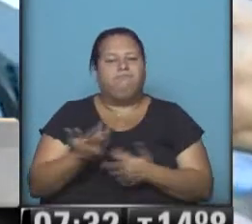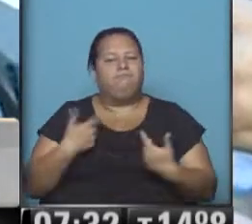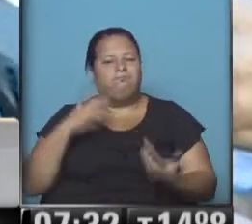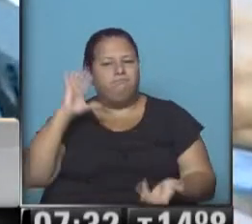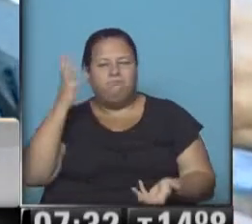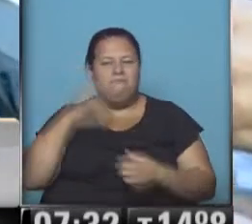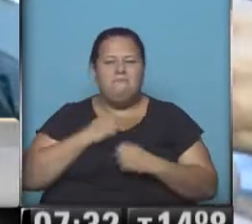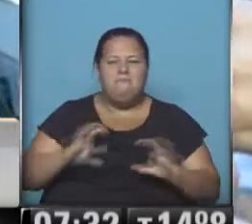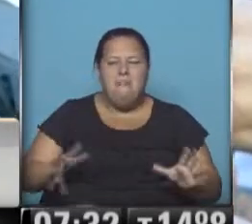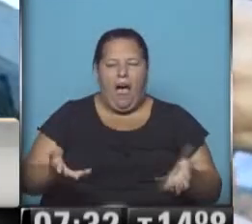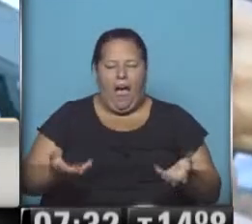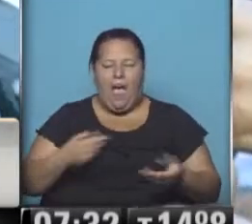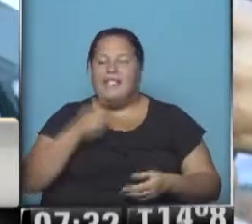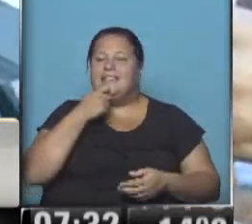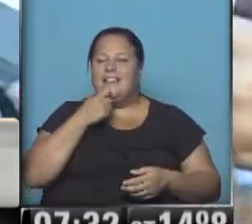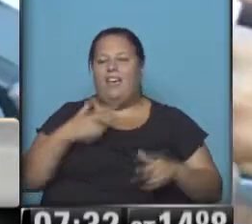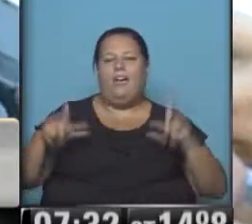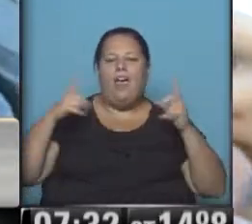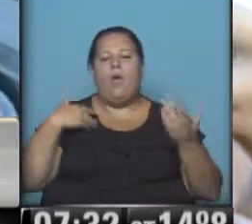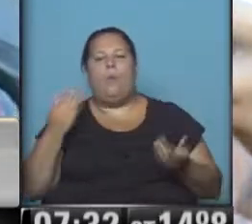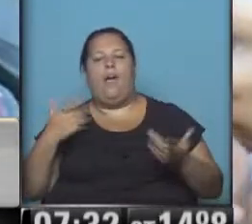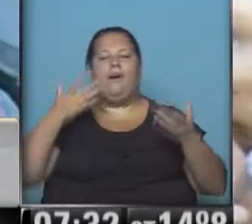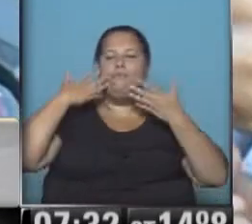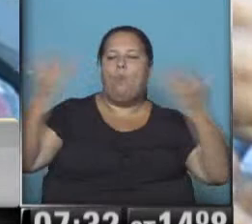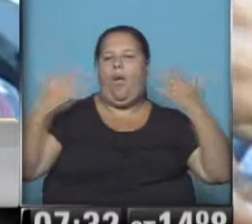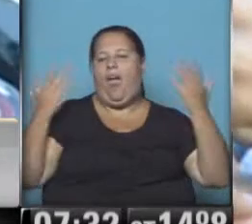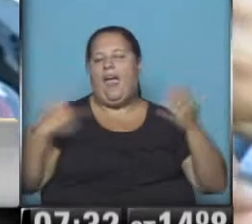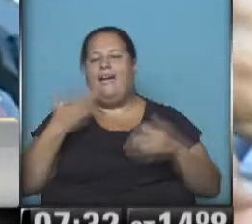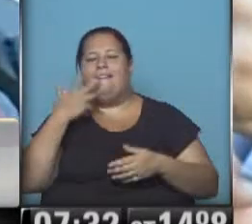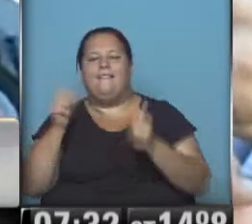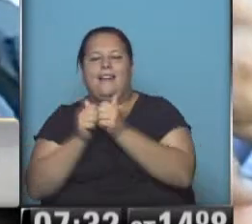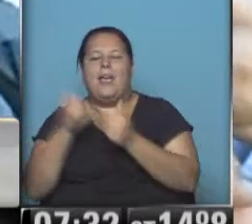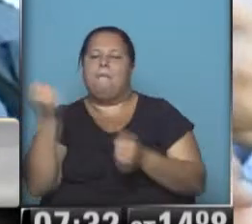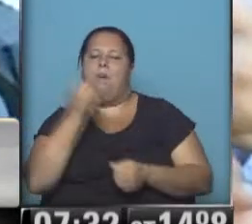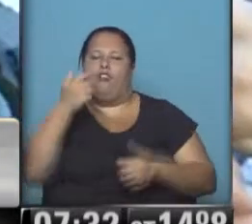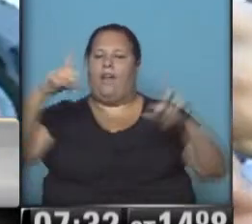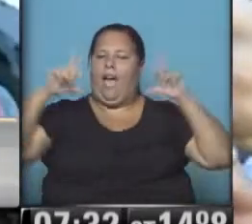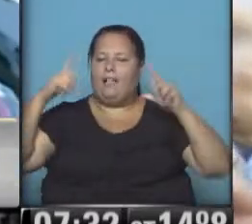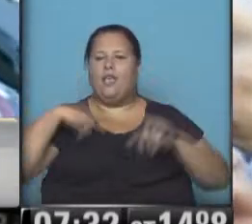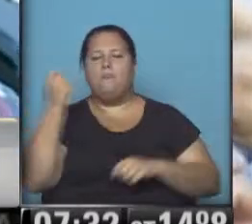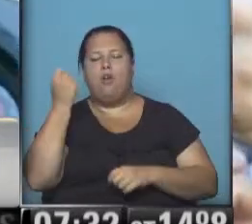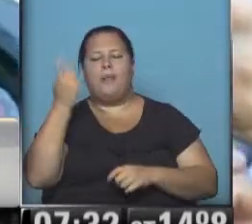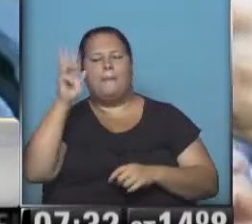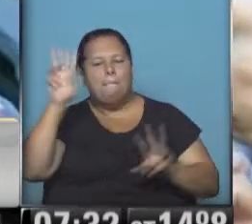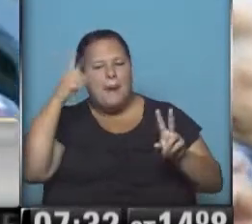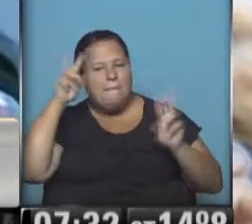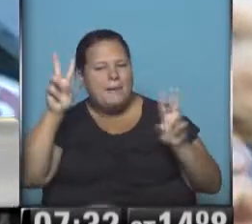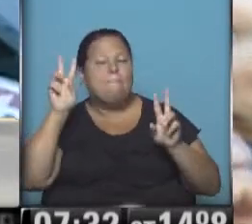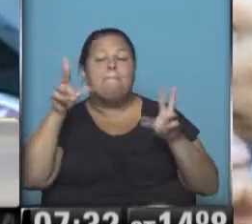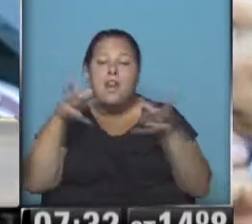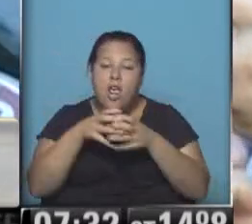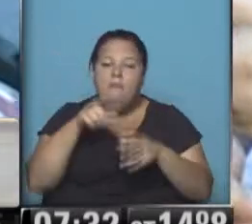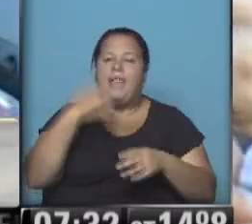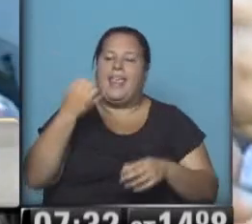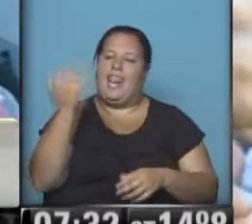absolutamente mal. Cuando uno se hace ese esquema de vedetismo, de querer mostrar que lo importante es ser y no el portante el peronismo, y el peronismo que